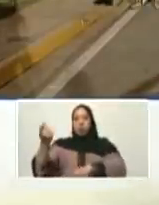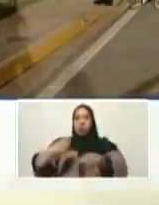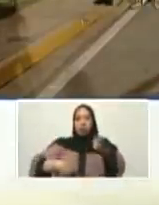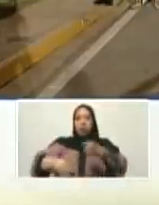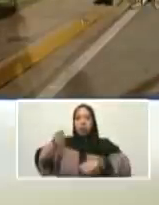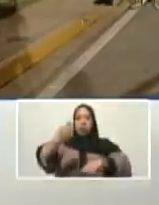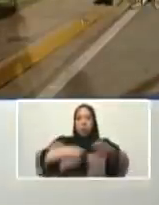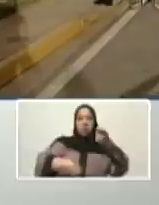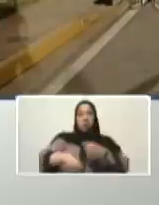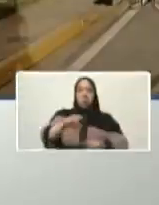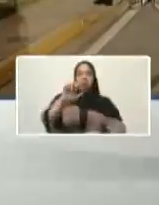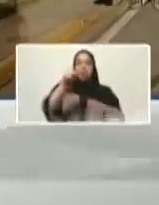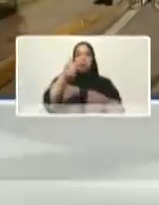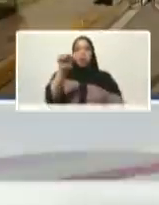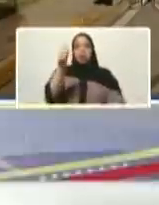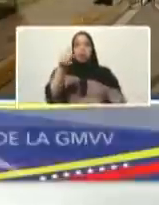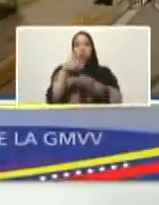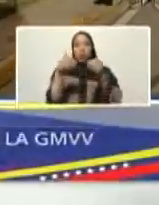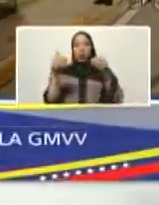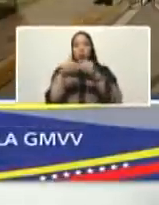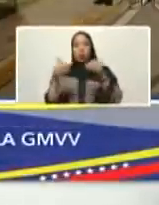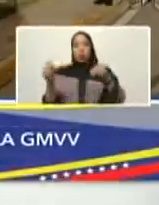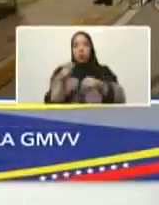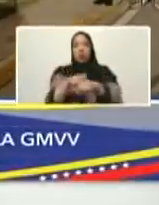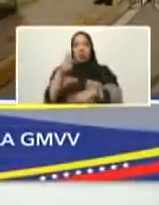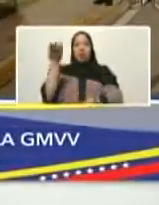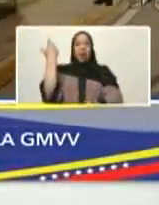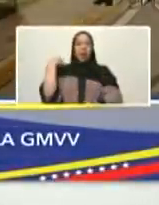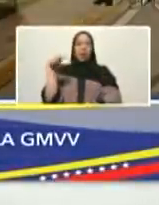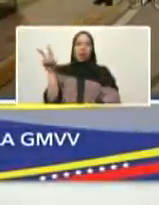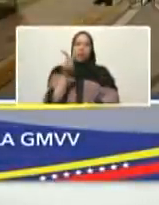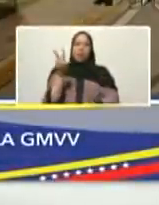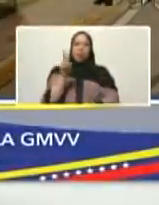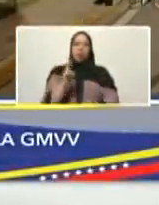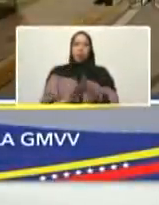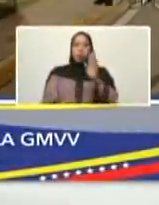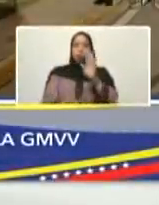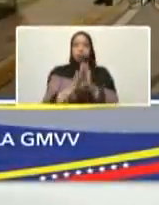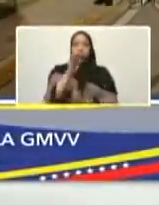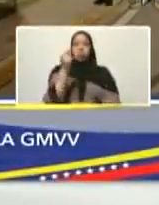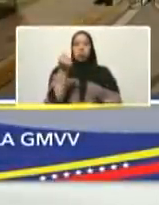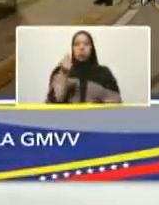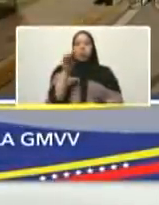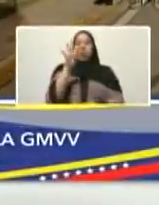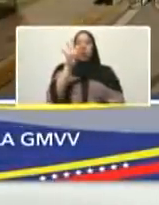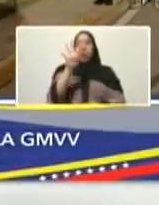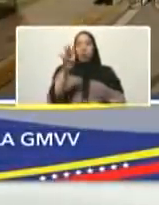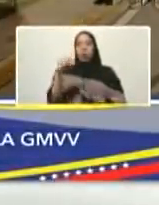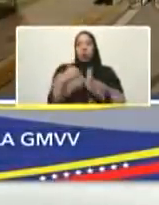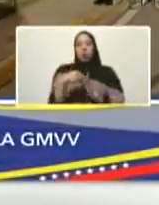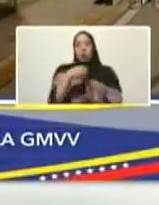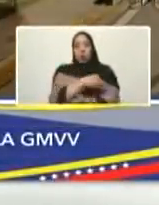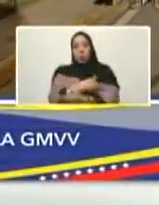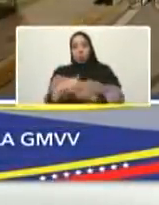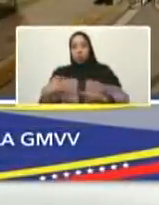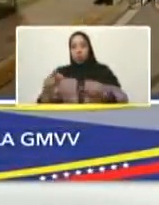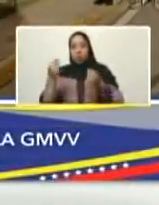dólares o más en tiempos de bonanza cuando ingresaban cuatro mil millones de dólares por mes